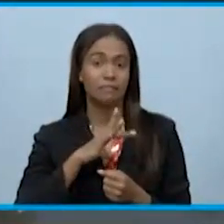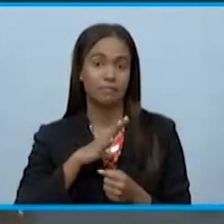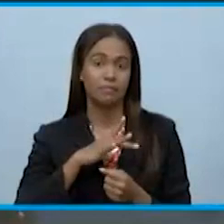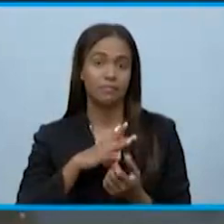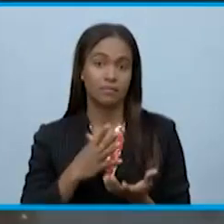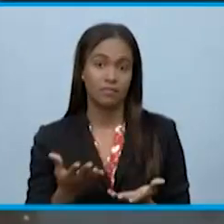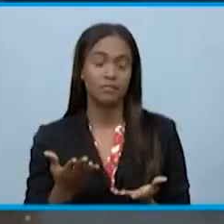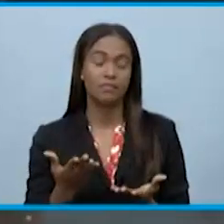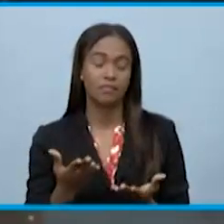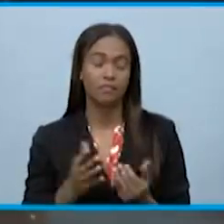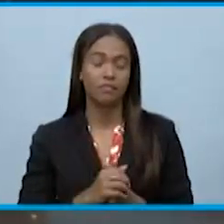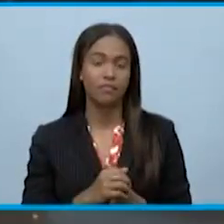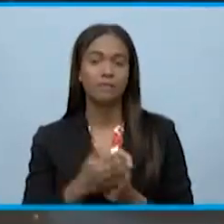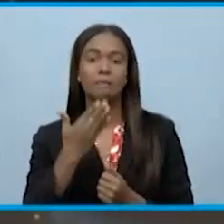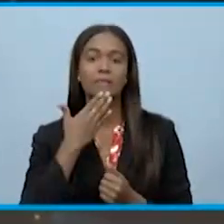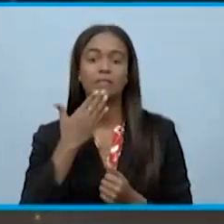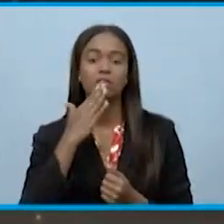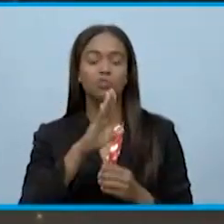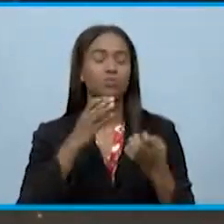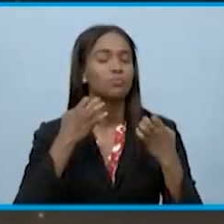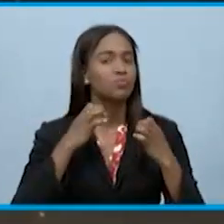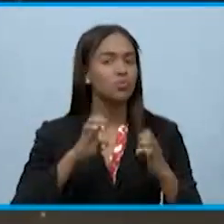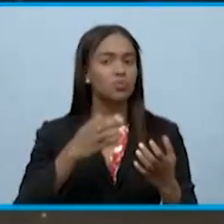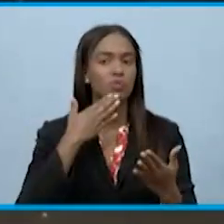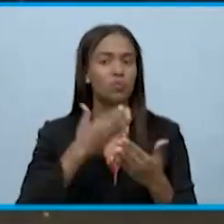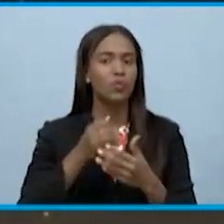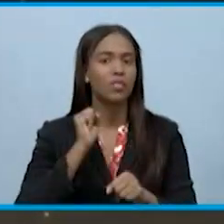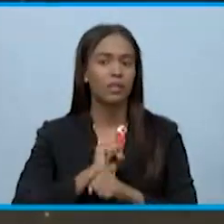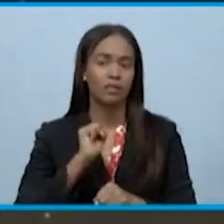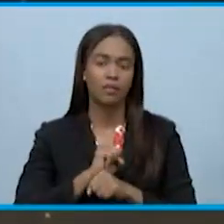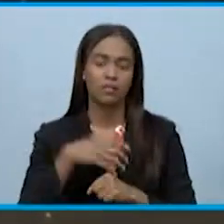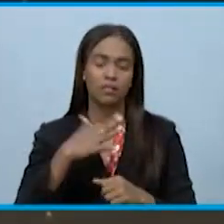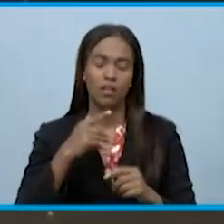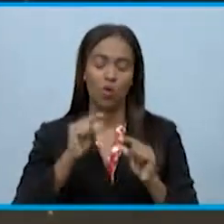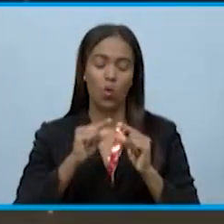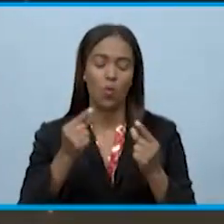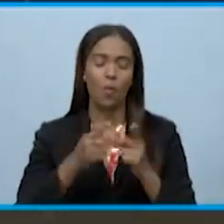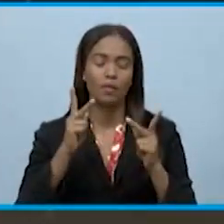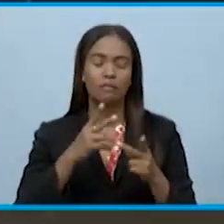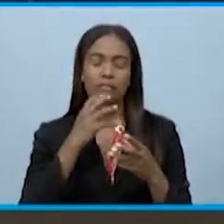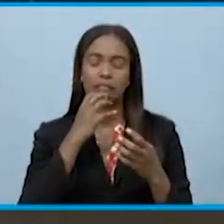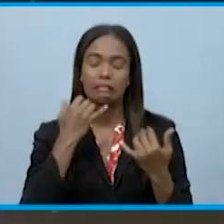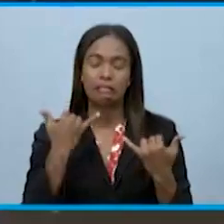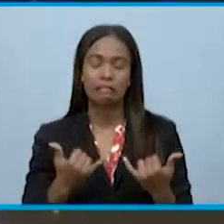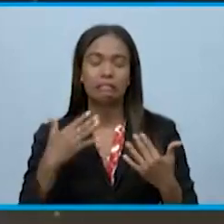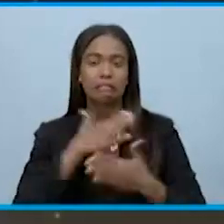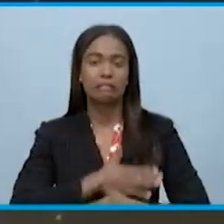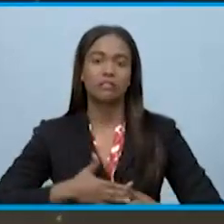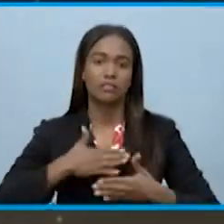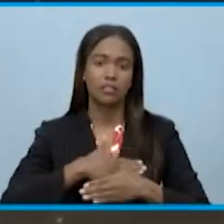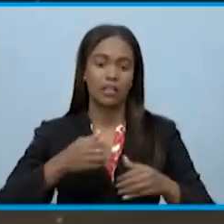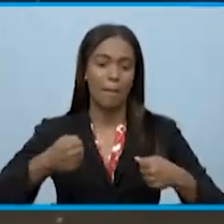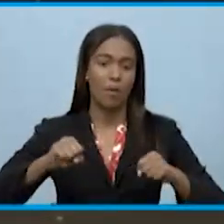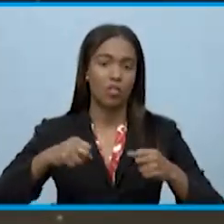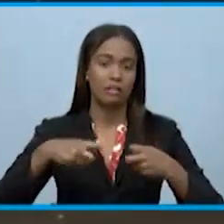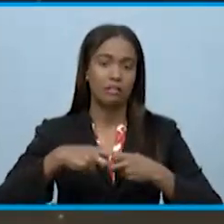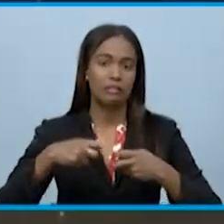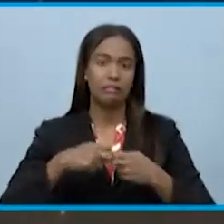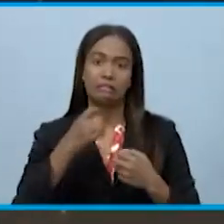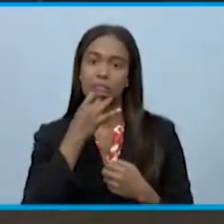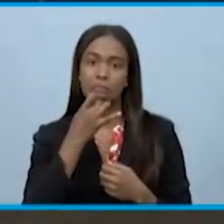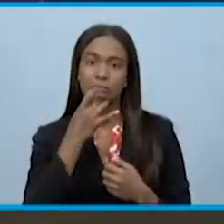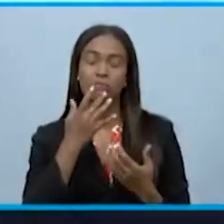eléctrico. Gracias a su esfuerzo y a su dedicación, un gran grupo de personas hoy disfrutamos de lo que son las motos eléctricas Super